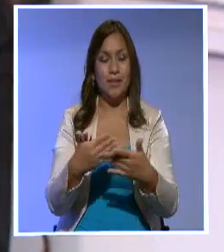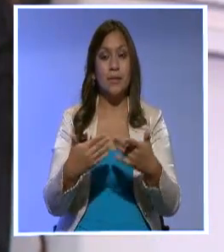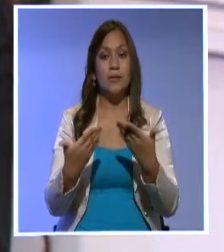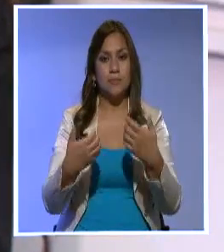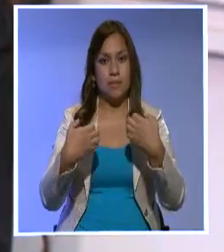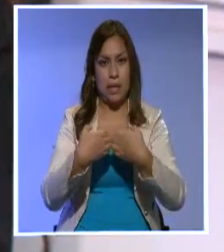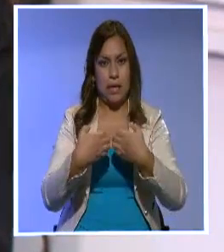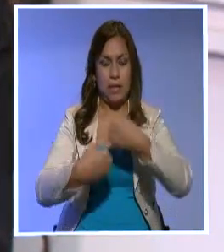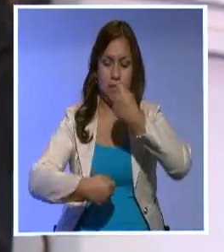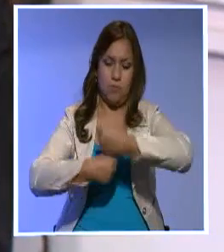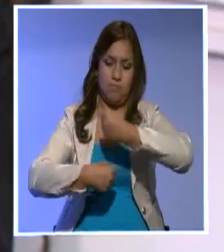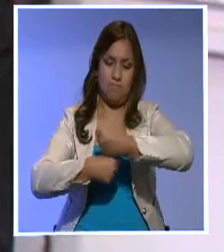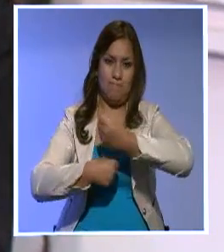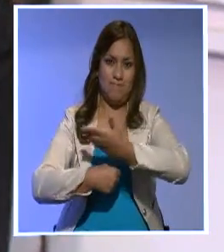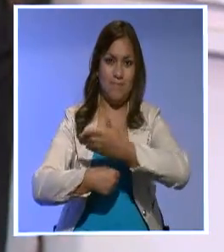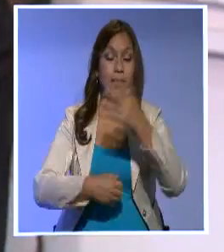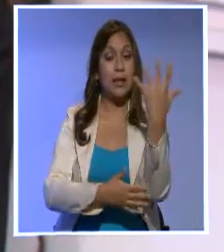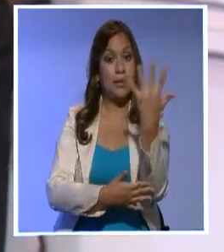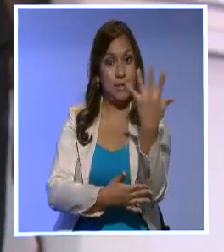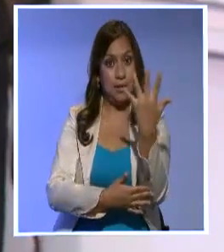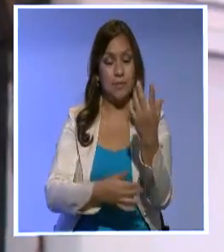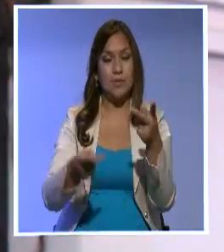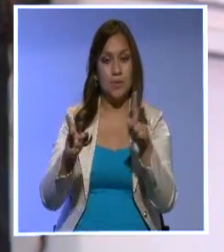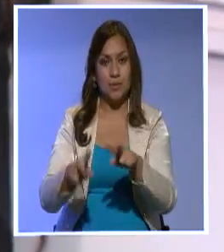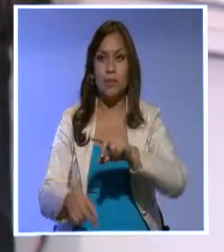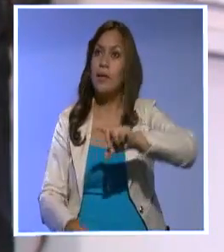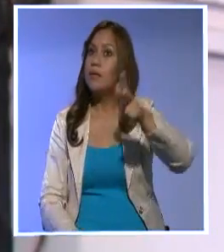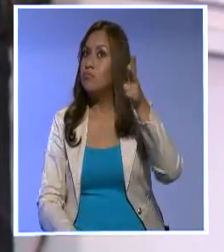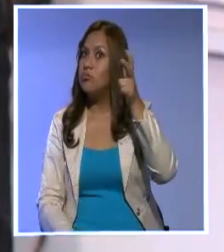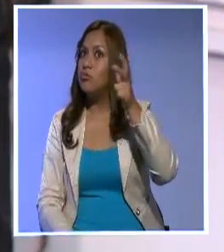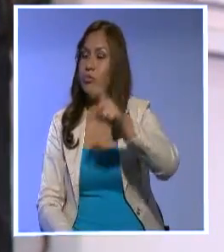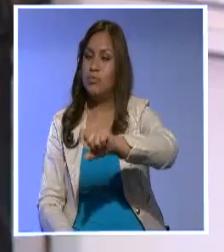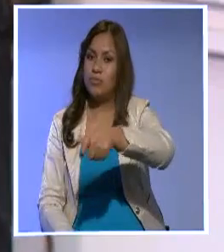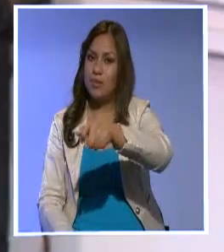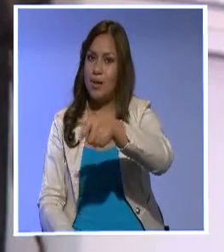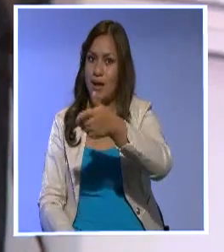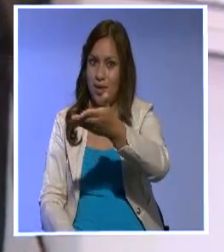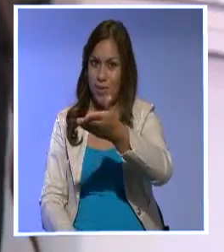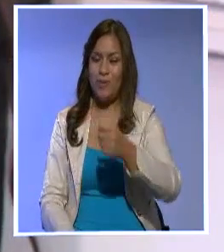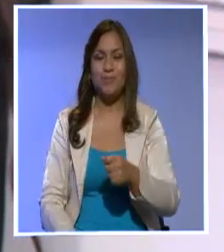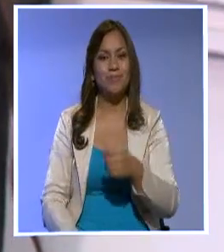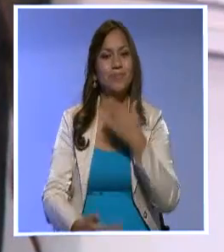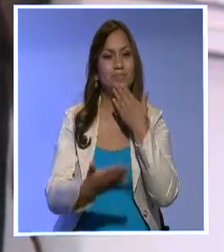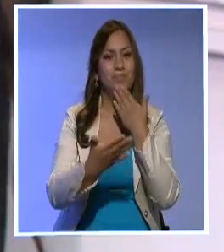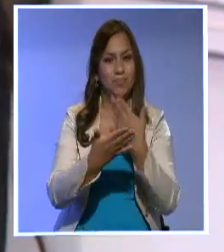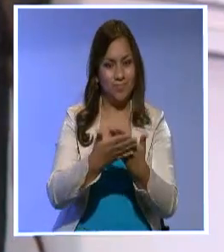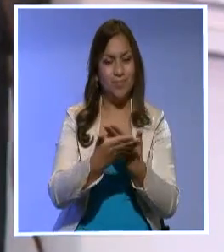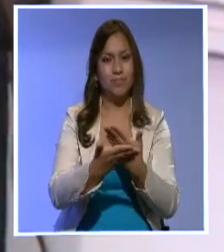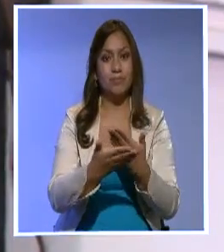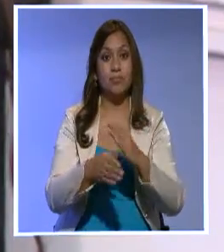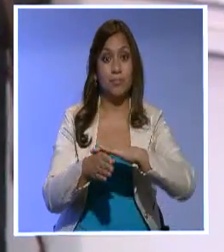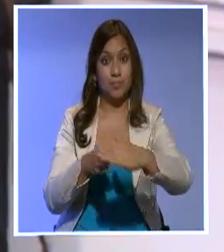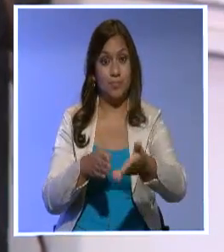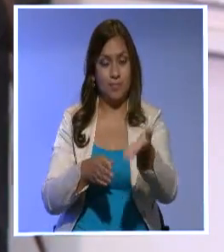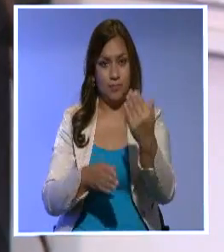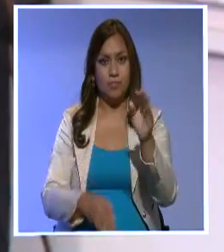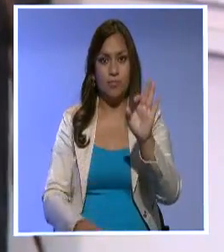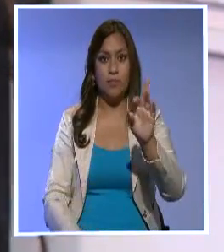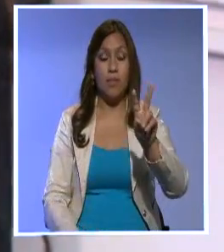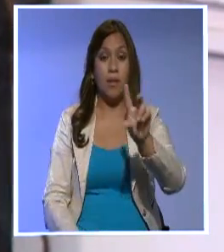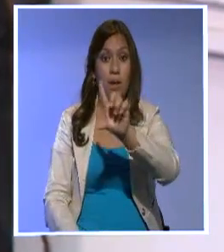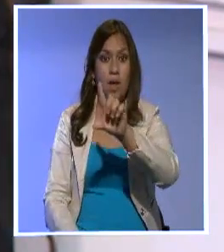el personal y nuestros colaboradores de la televisión legislativa y de la radio de la asamblea nacional como siempre invitarles de que a través de los medios legislativos